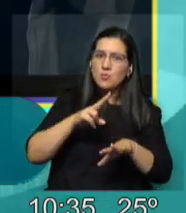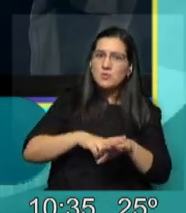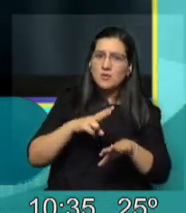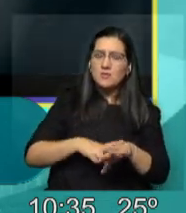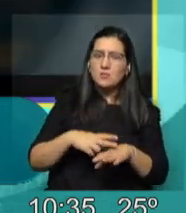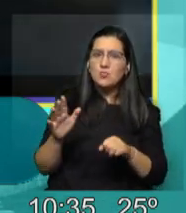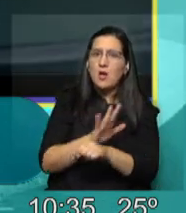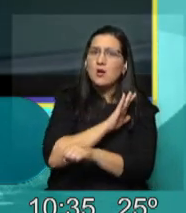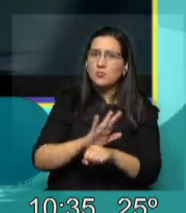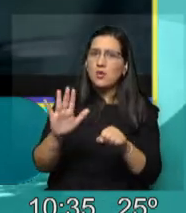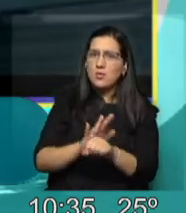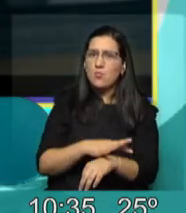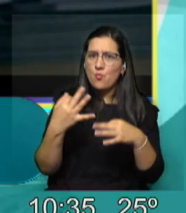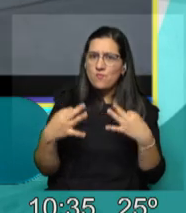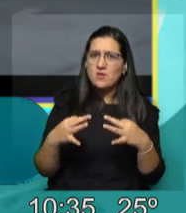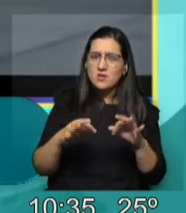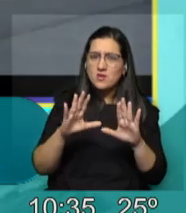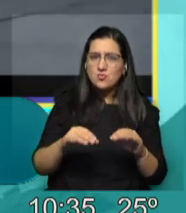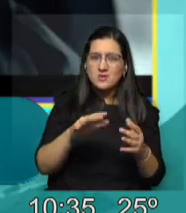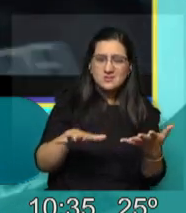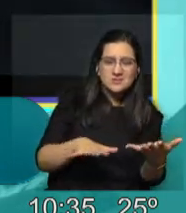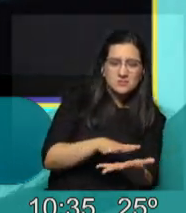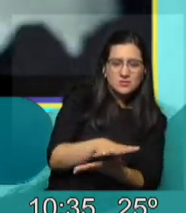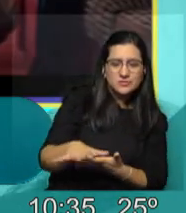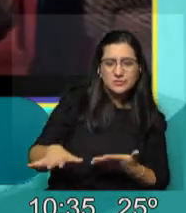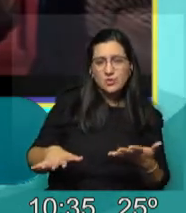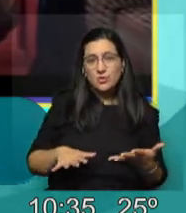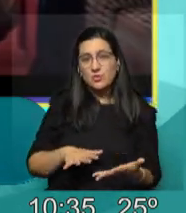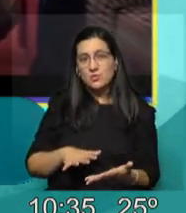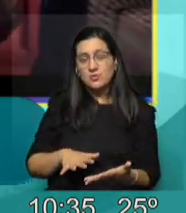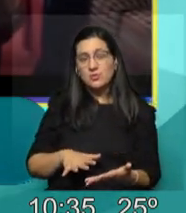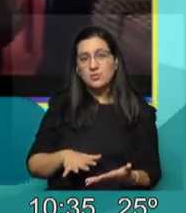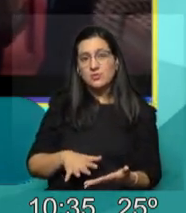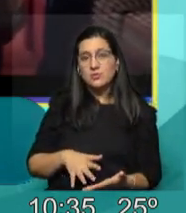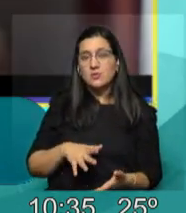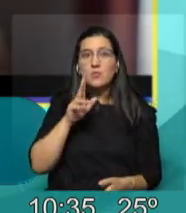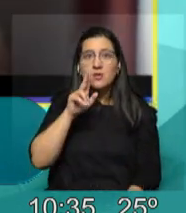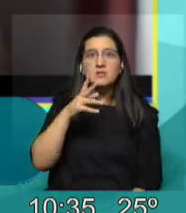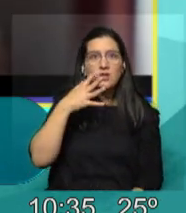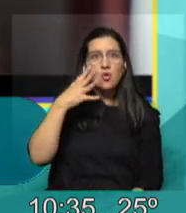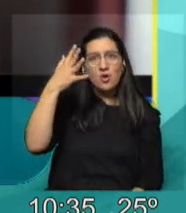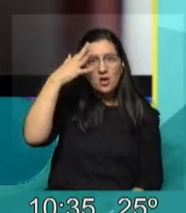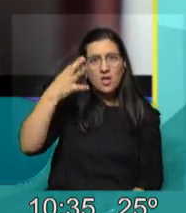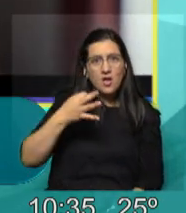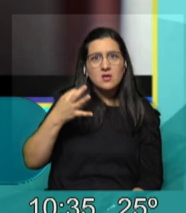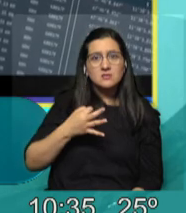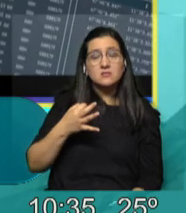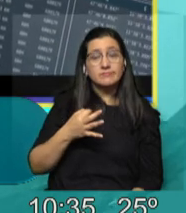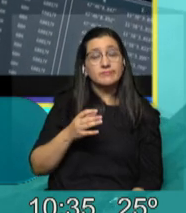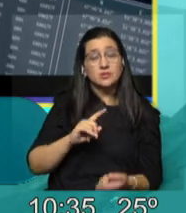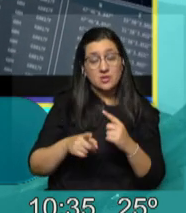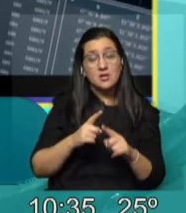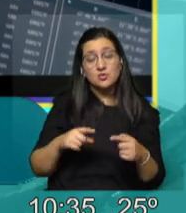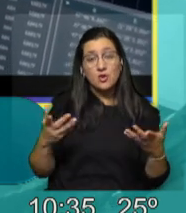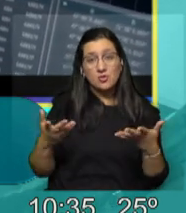muy bien actuada, además. Y todo lo que está pasando, te lo crees y viene a cuento de lo que está ocurriendo. O sea